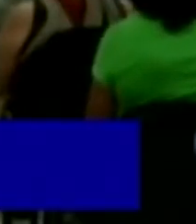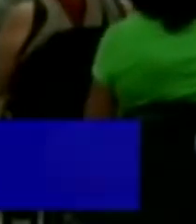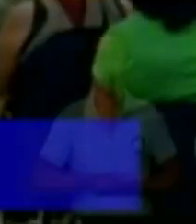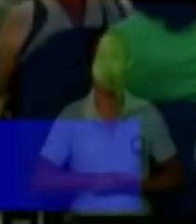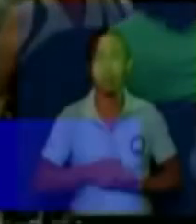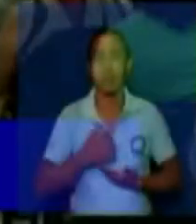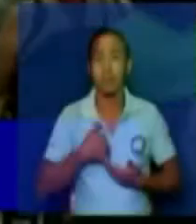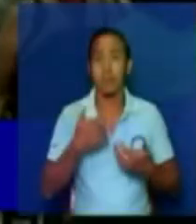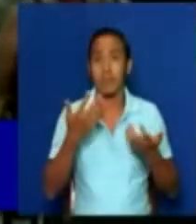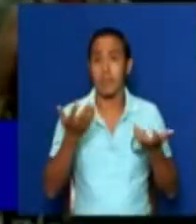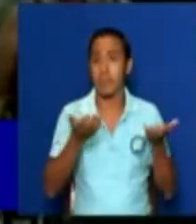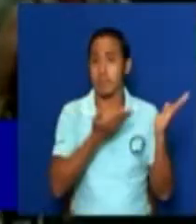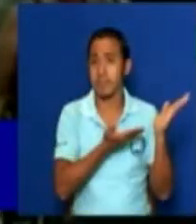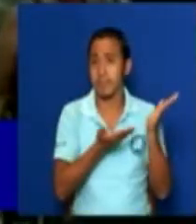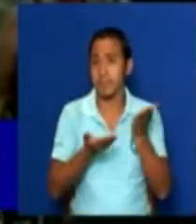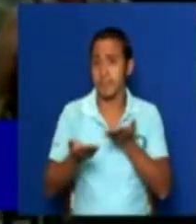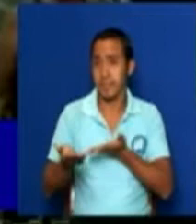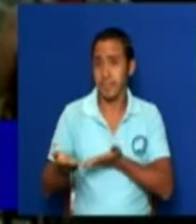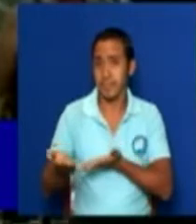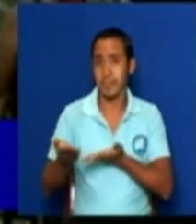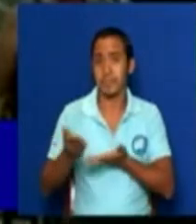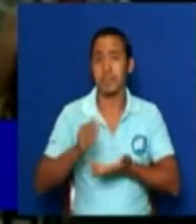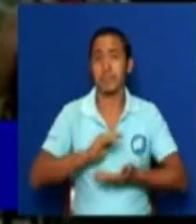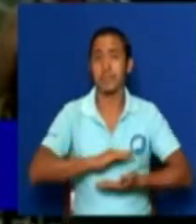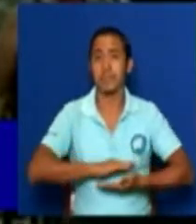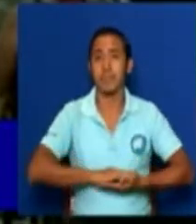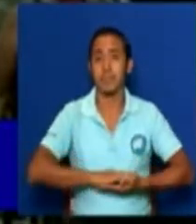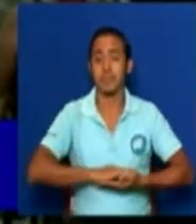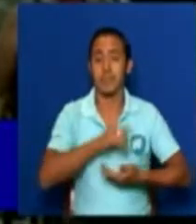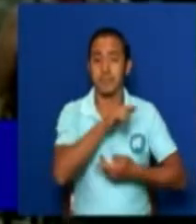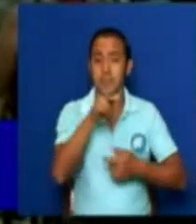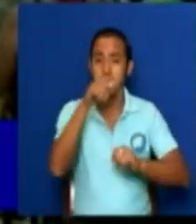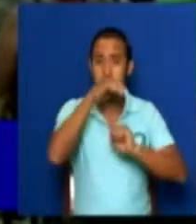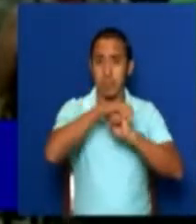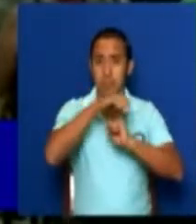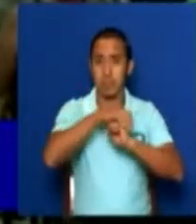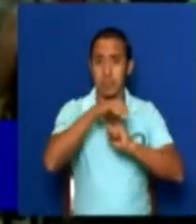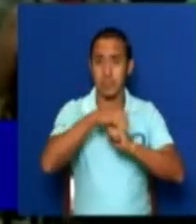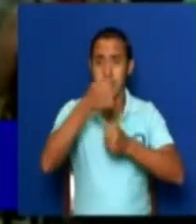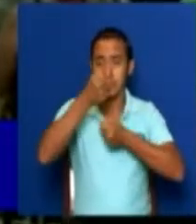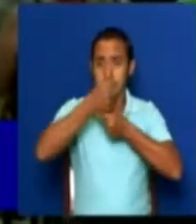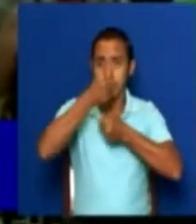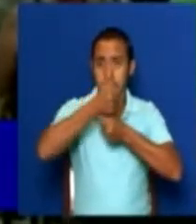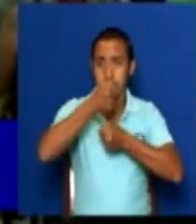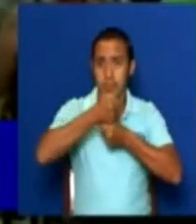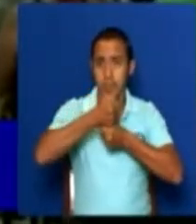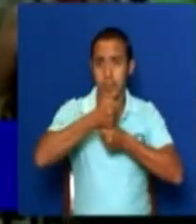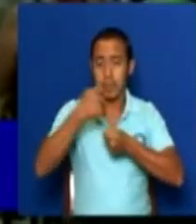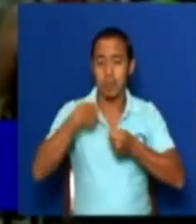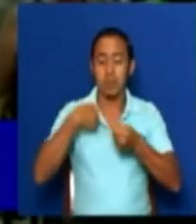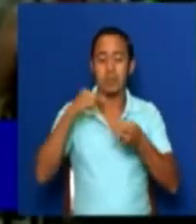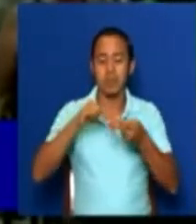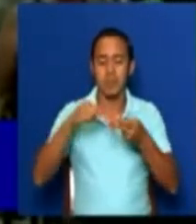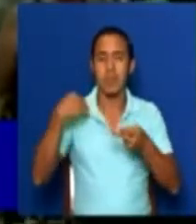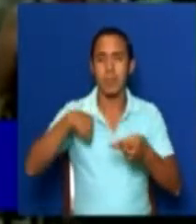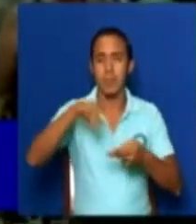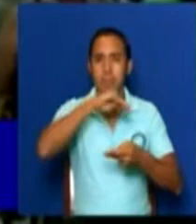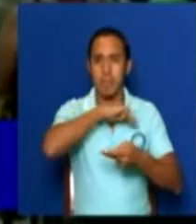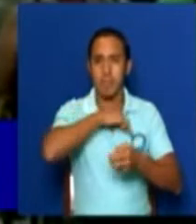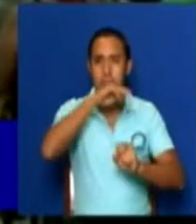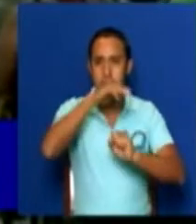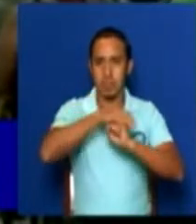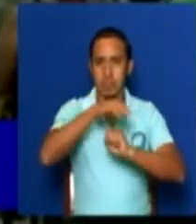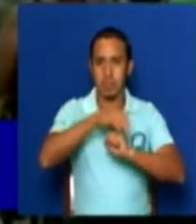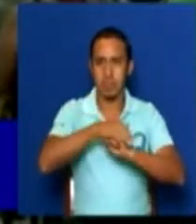Quiero darle la cordial bienvenida, ¿verdad? Además de la Comisión Laboral, pues quería expresar que miembros de la Comisión